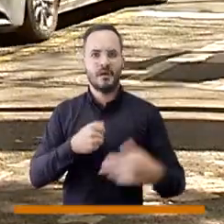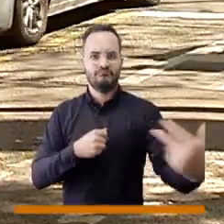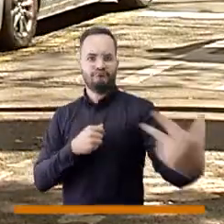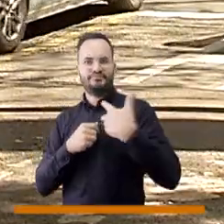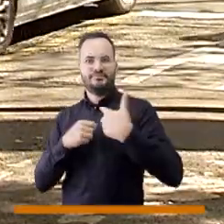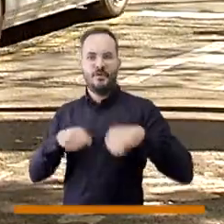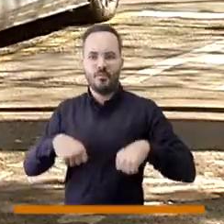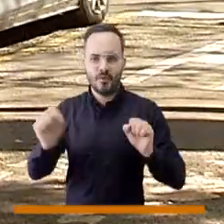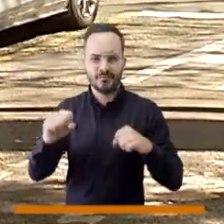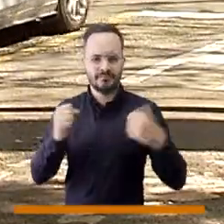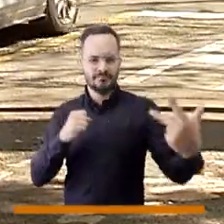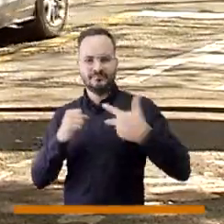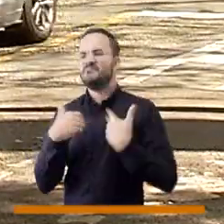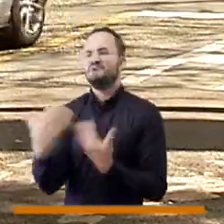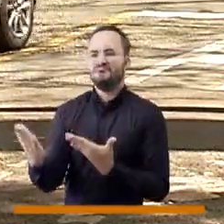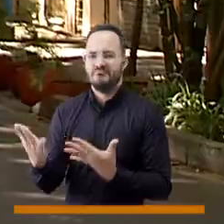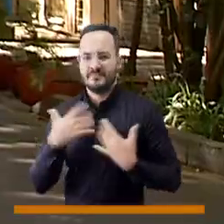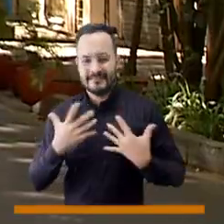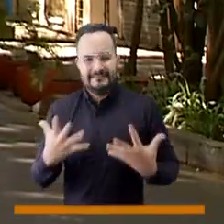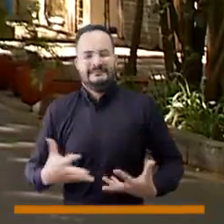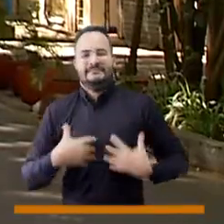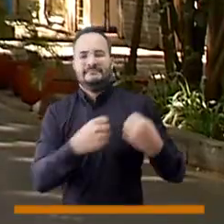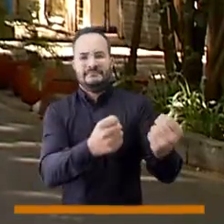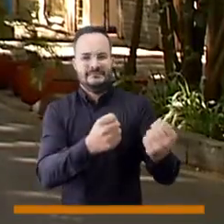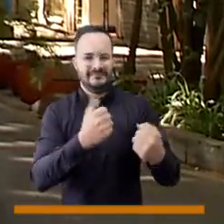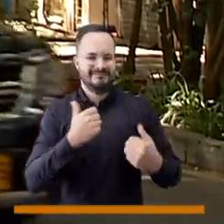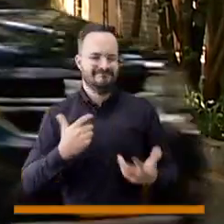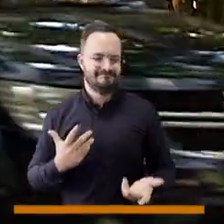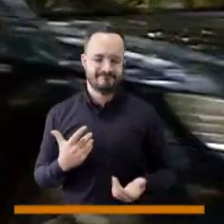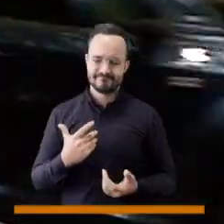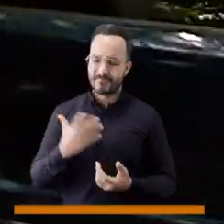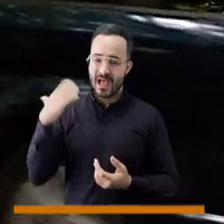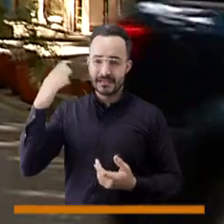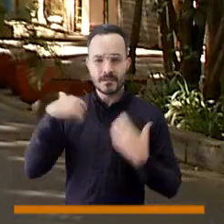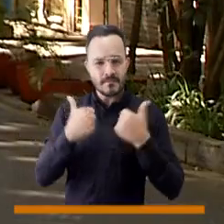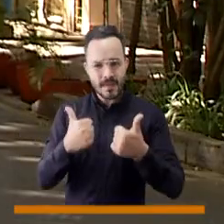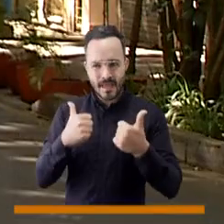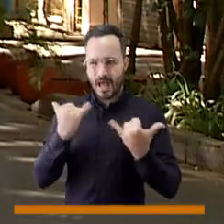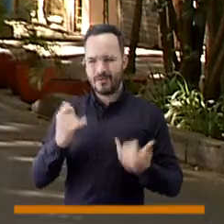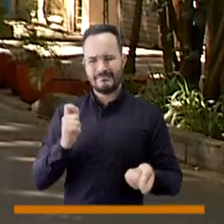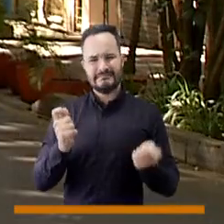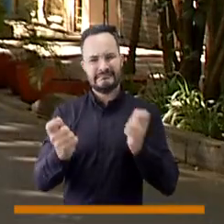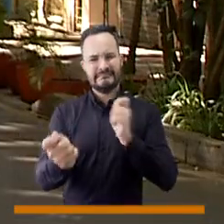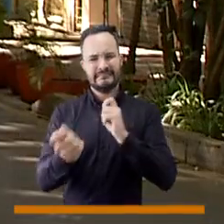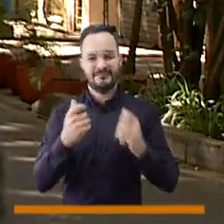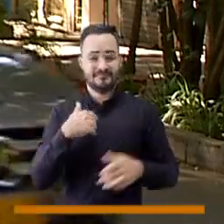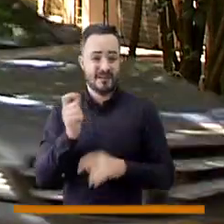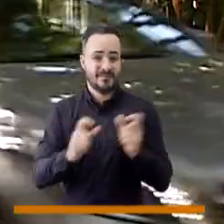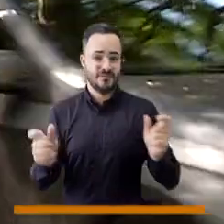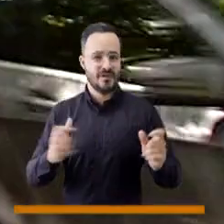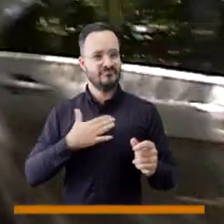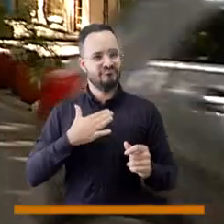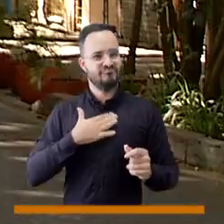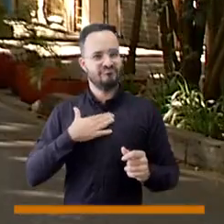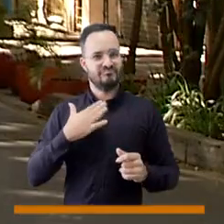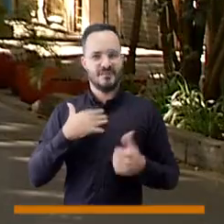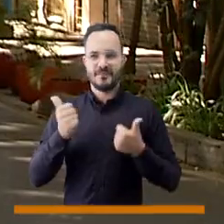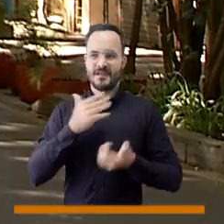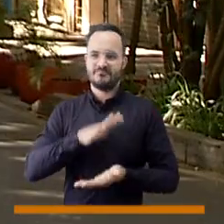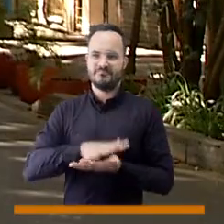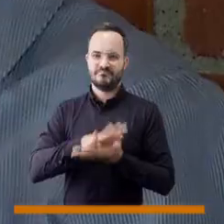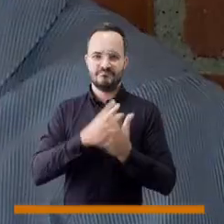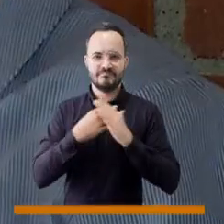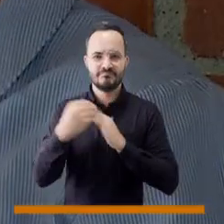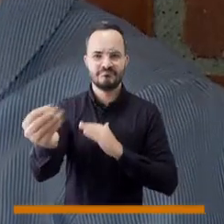contravía, atracan a la gente. Entonces eso ha opacado mucho esta zona, porque realmente los propietarios ya les da miedo